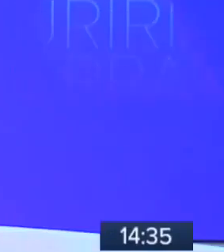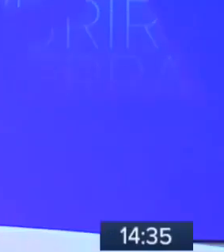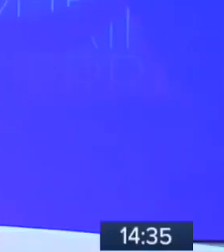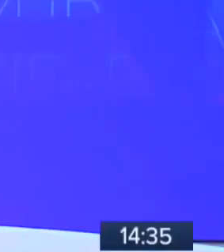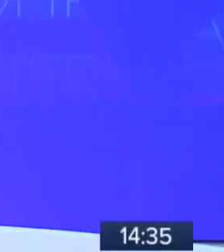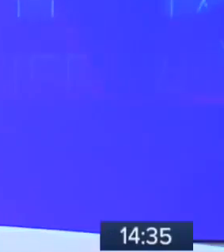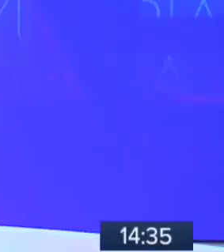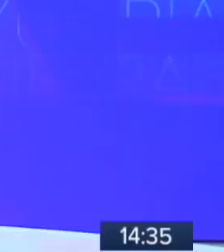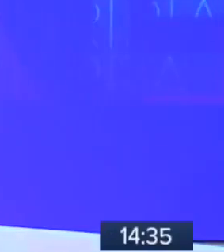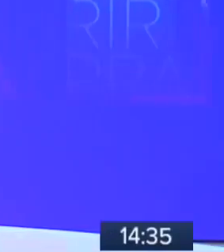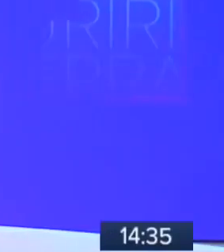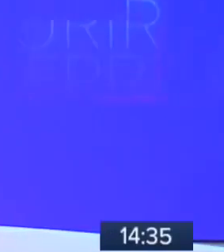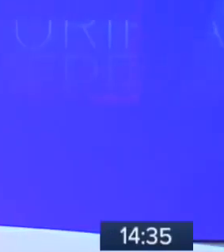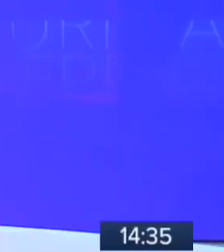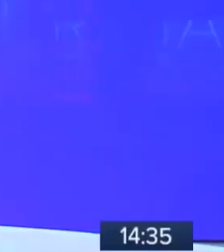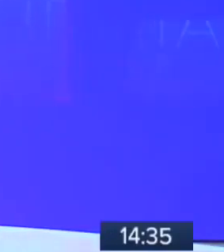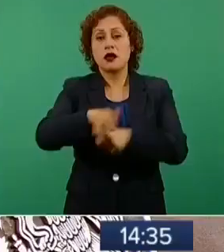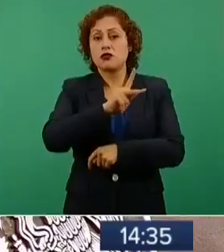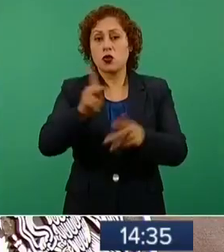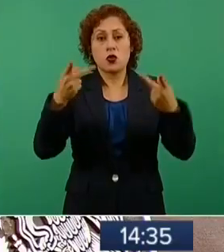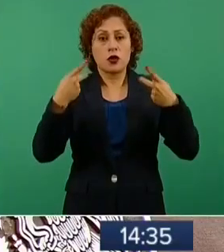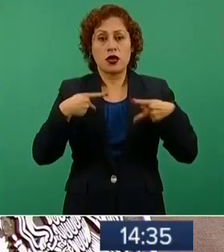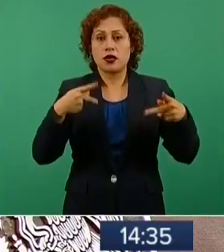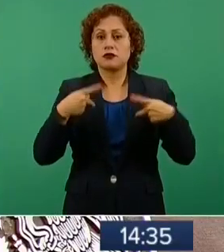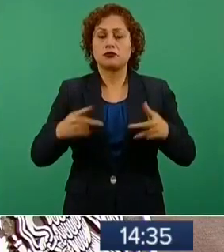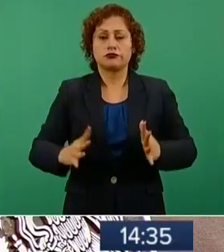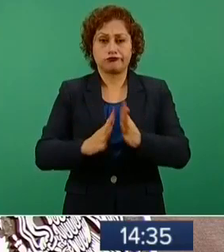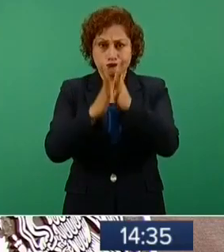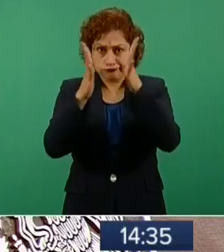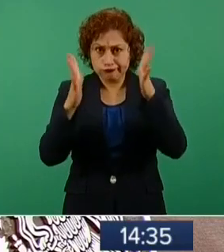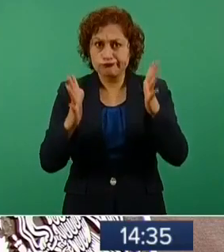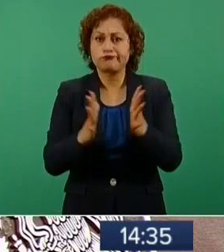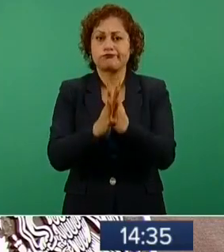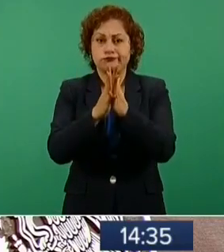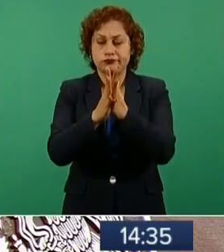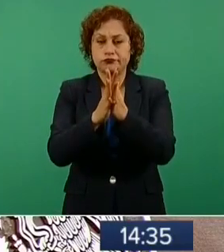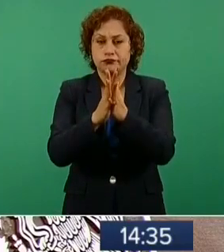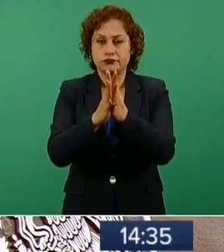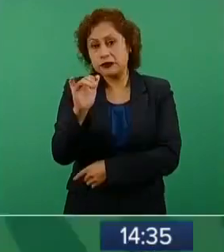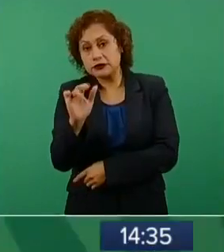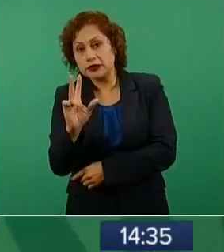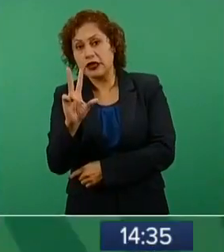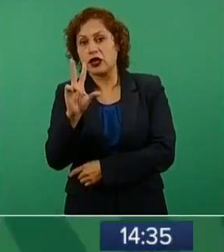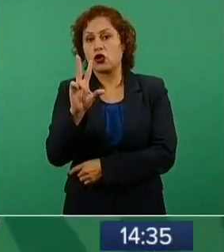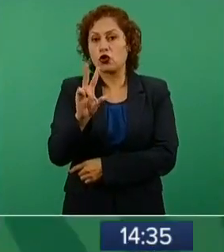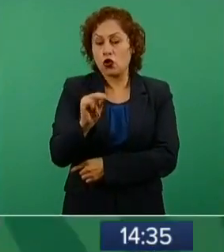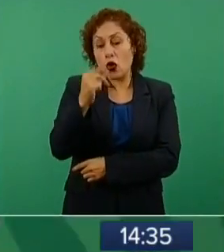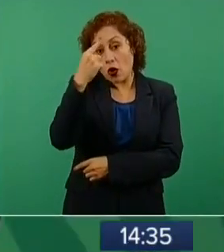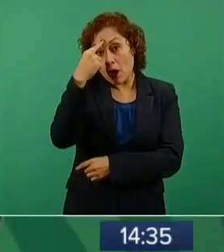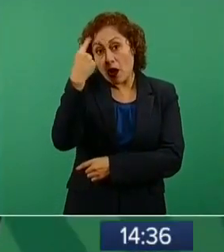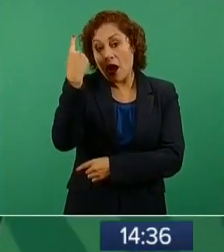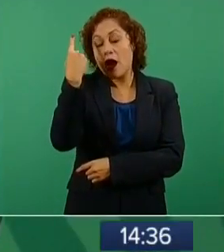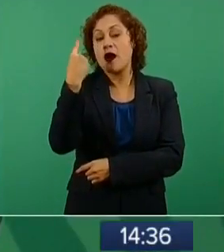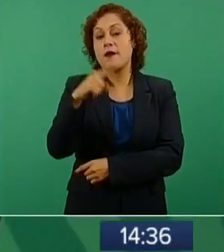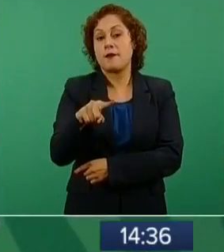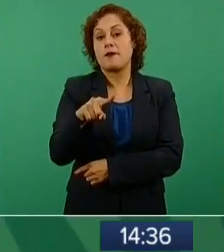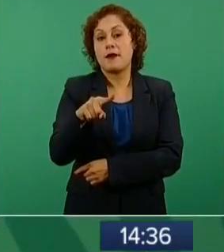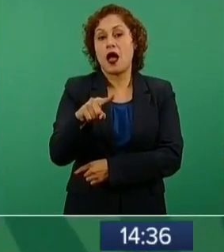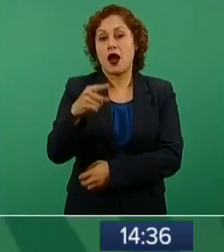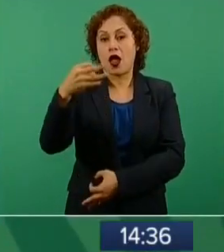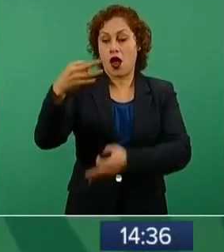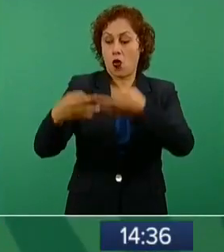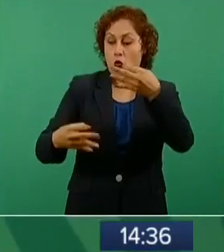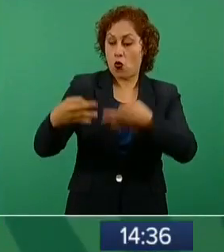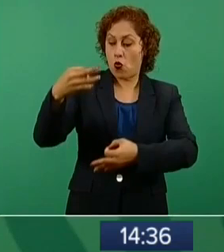Andrés Manuel López Obrador recomienda revisar antecedentes de candidatos antes de registrarlos para un cargo público. Afirmó que si tienen algún